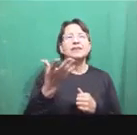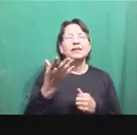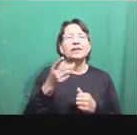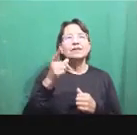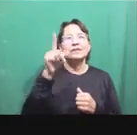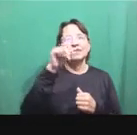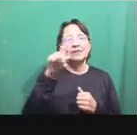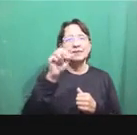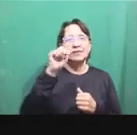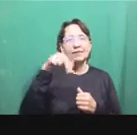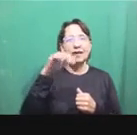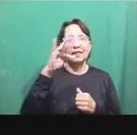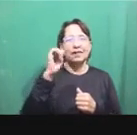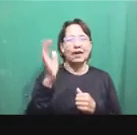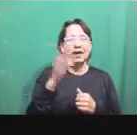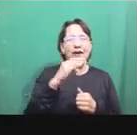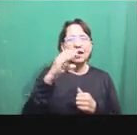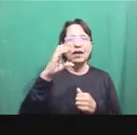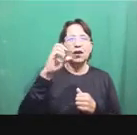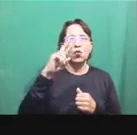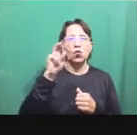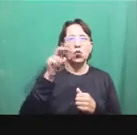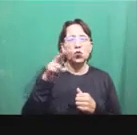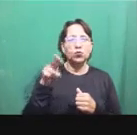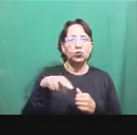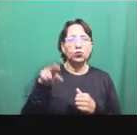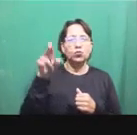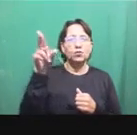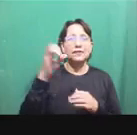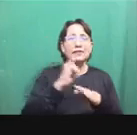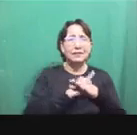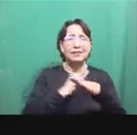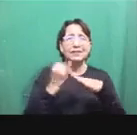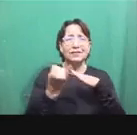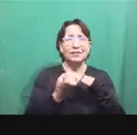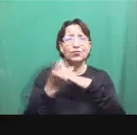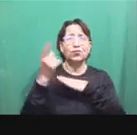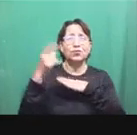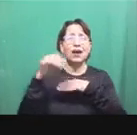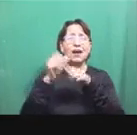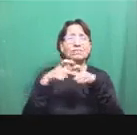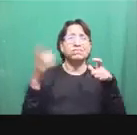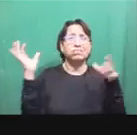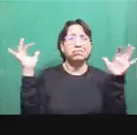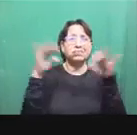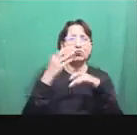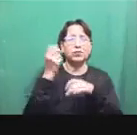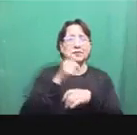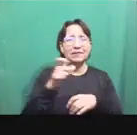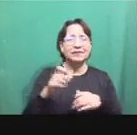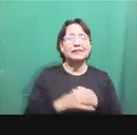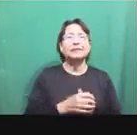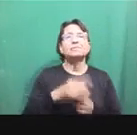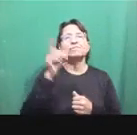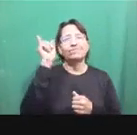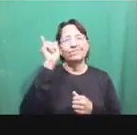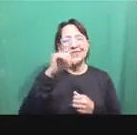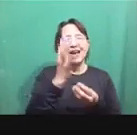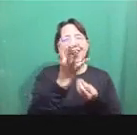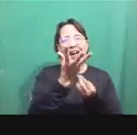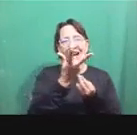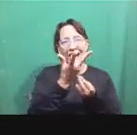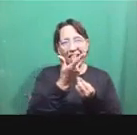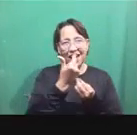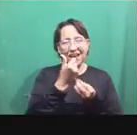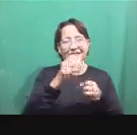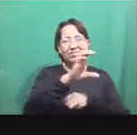Santa Cruz del Islote. Una isla, la isla más poblada del mundo, y también a través del arte urbano, a través del muralismo,